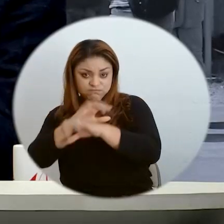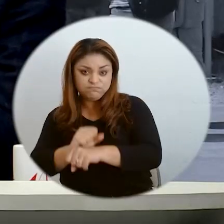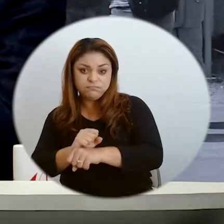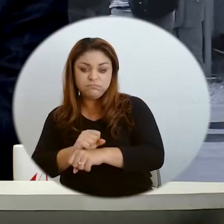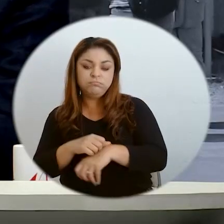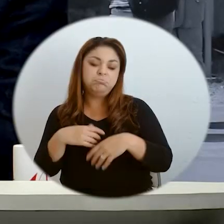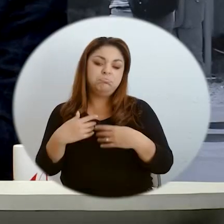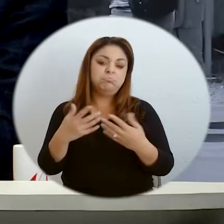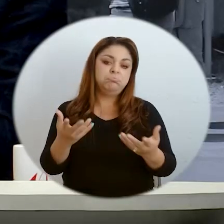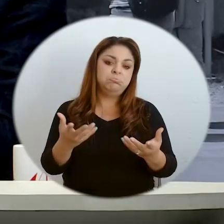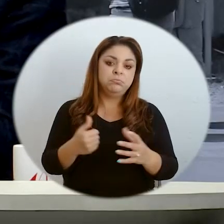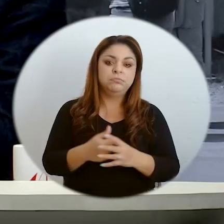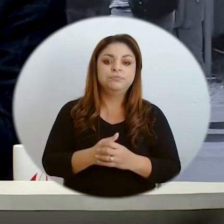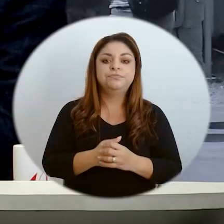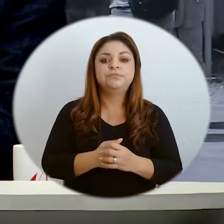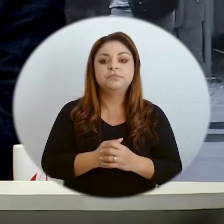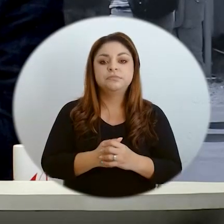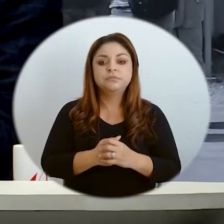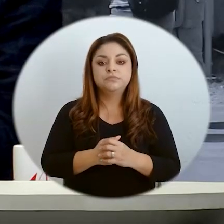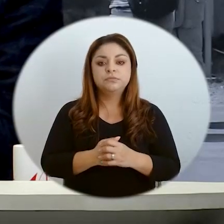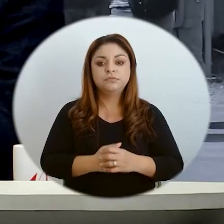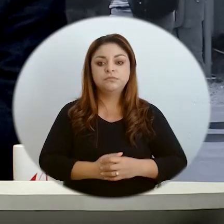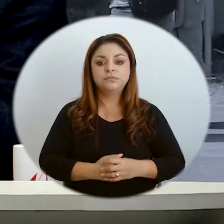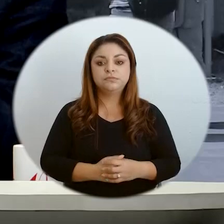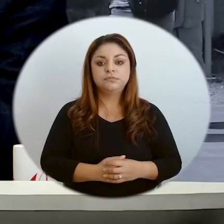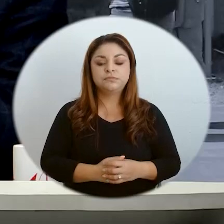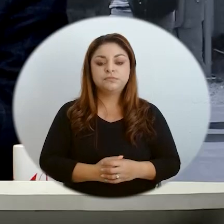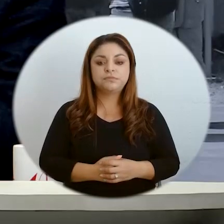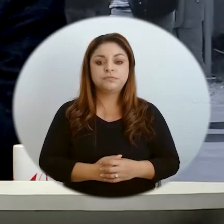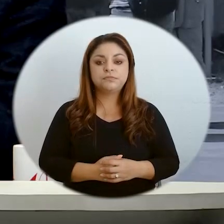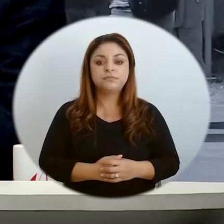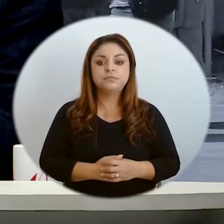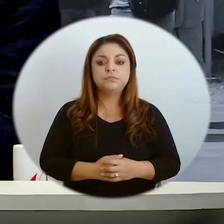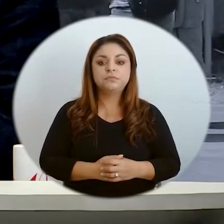Es lo esperable que cuando las personas